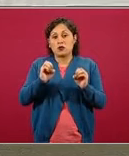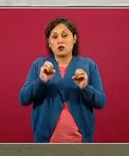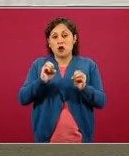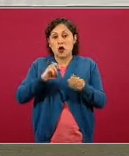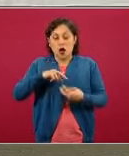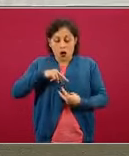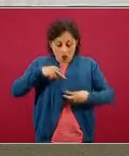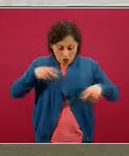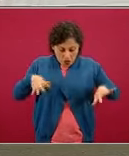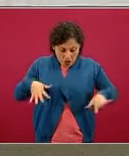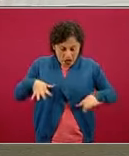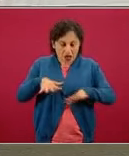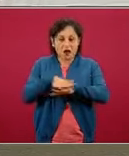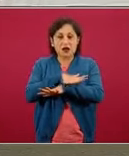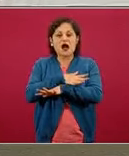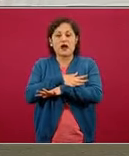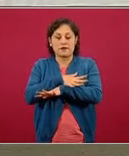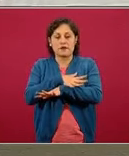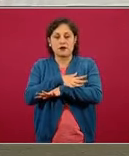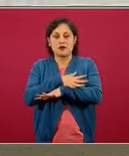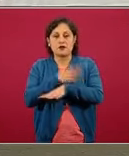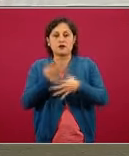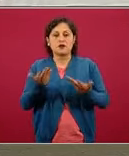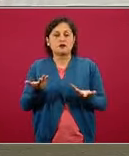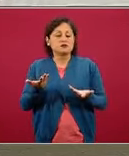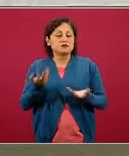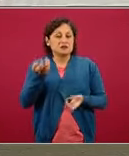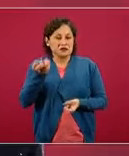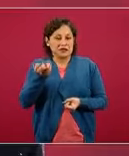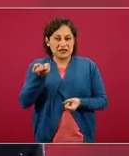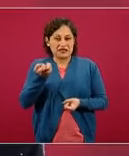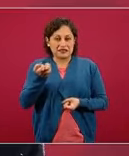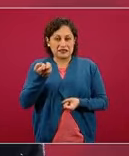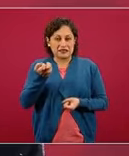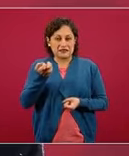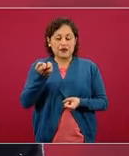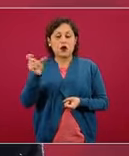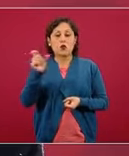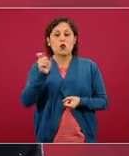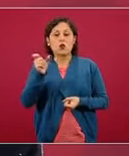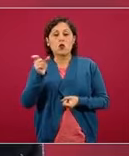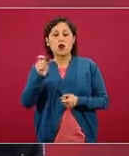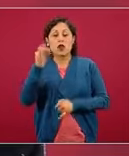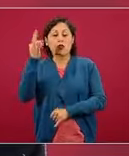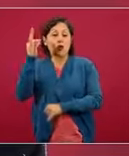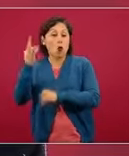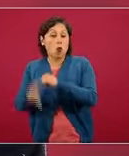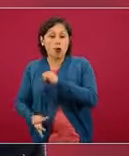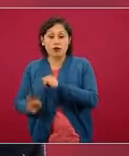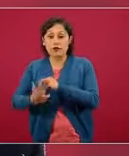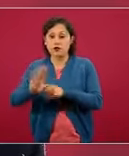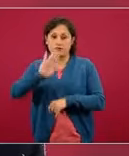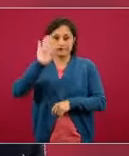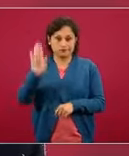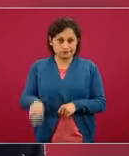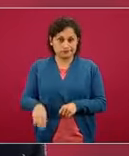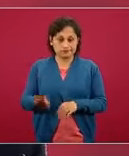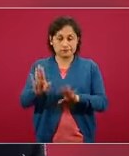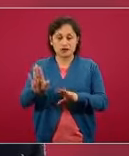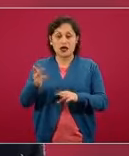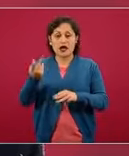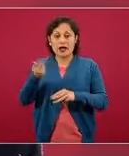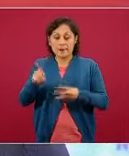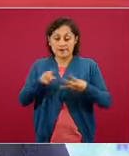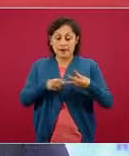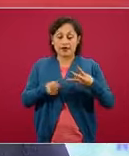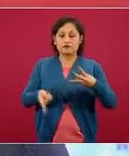la complicación que más directamente llevó a la defunción. Pero cuando vemos las causas intervinientes